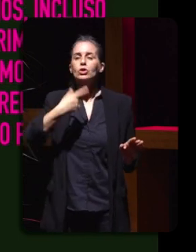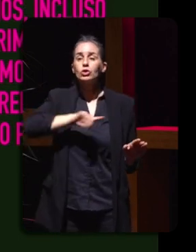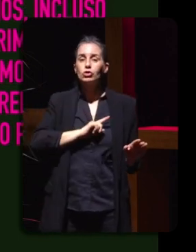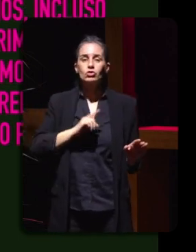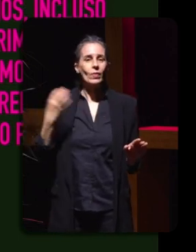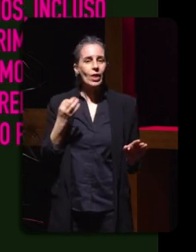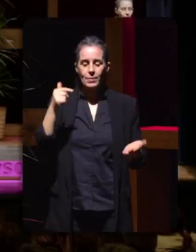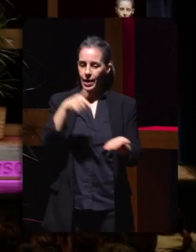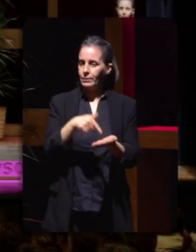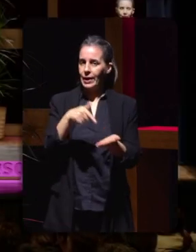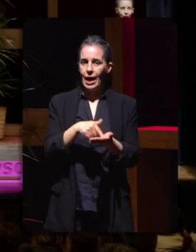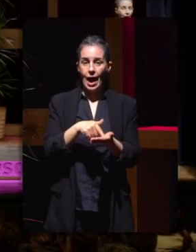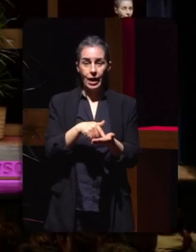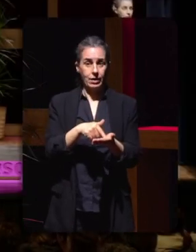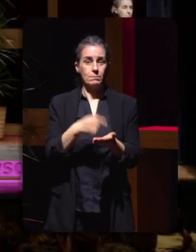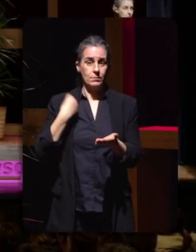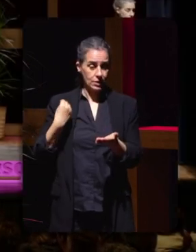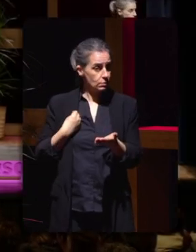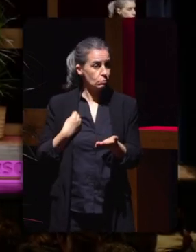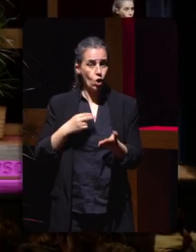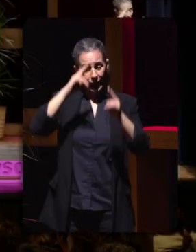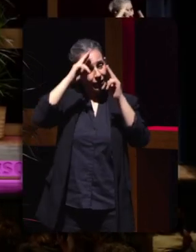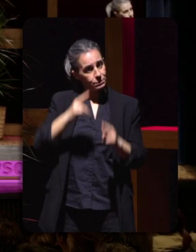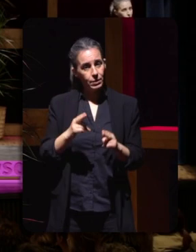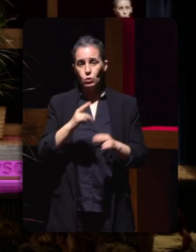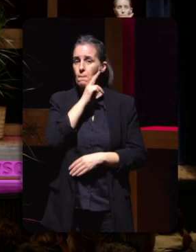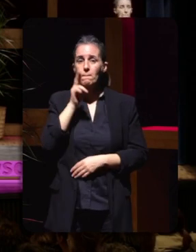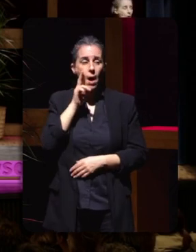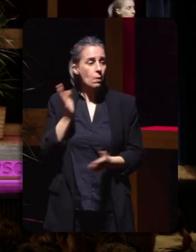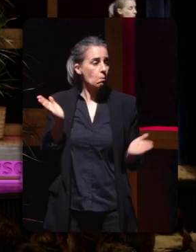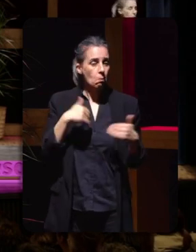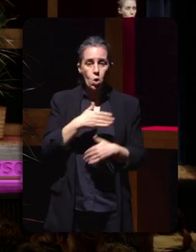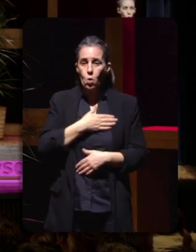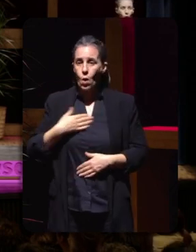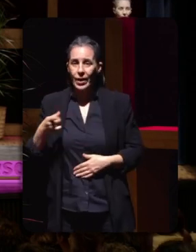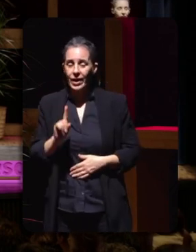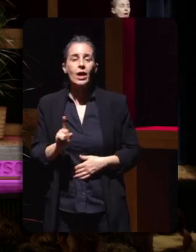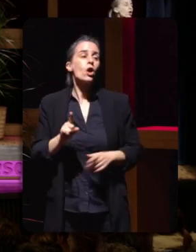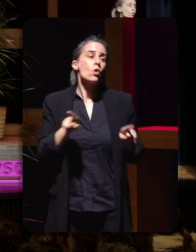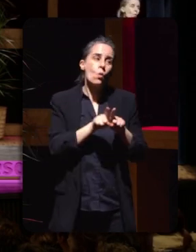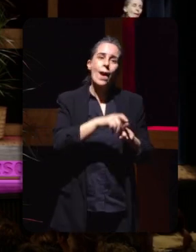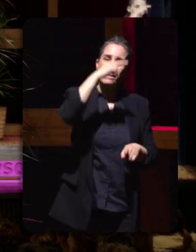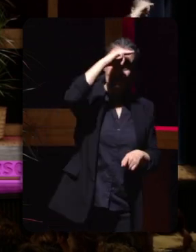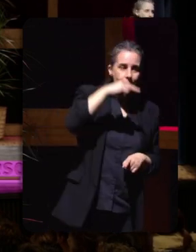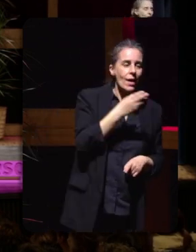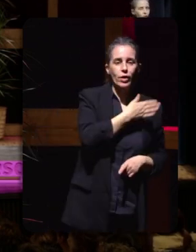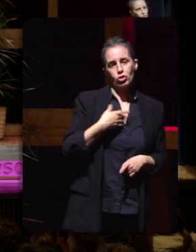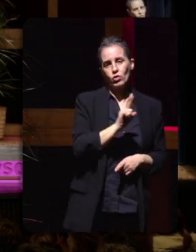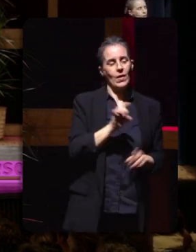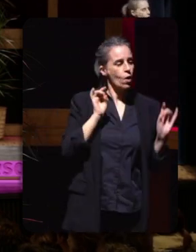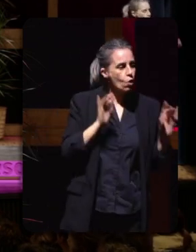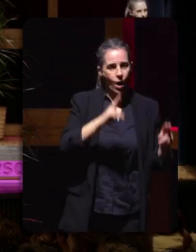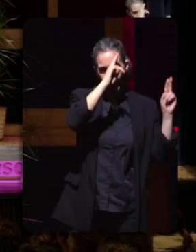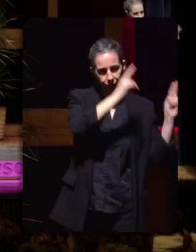la no maternidad tan respetado como el de la no paternidad otro tema que por favor sea bueno